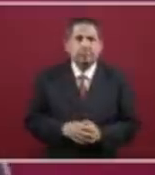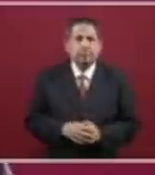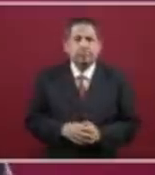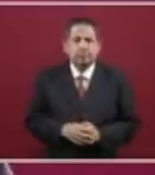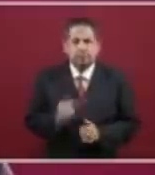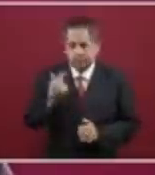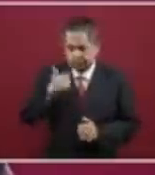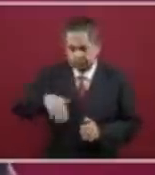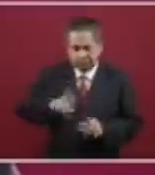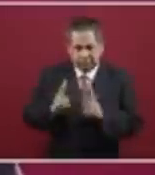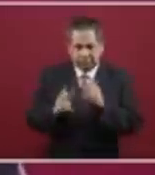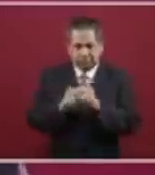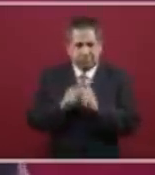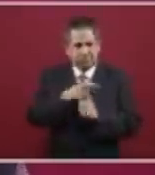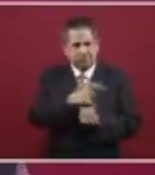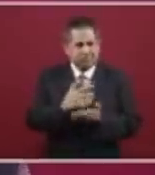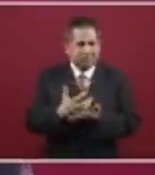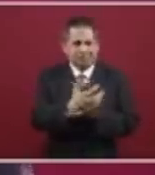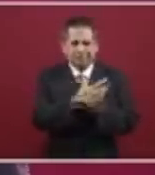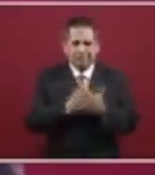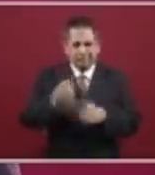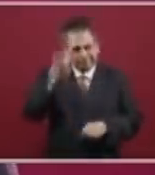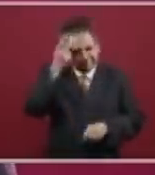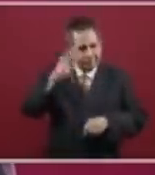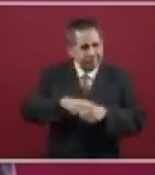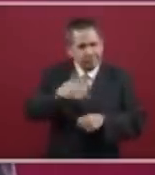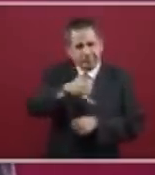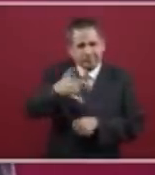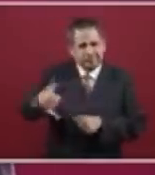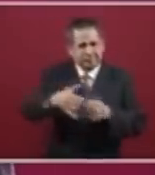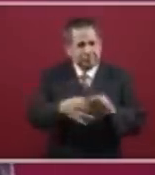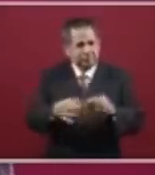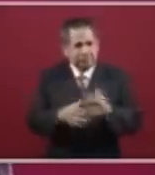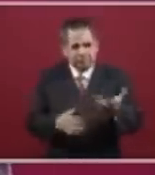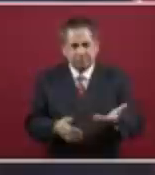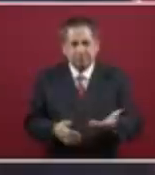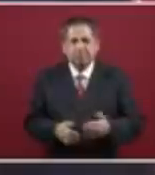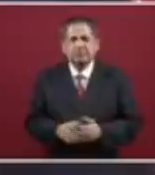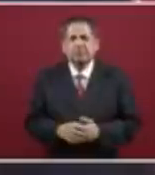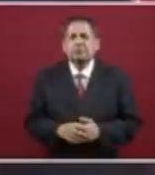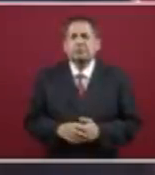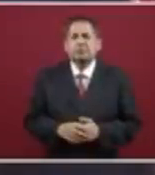Acabo de hablar de lo que ganaba el director del Infonavit.